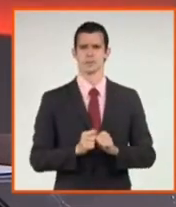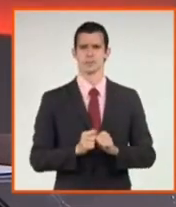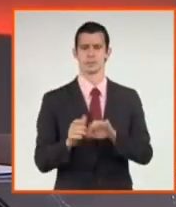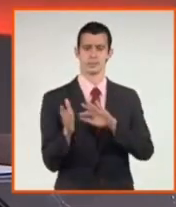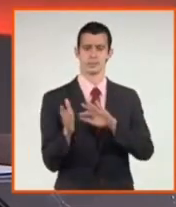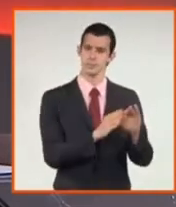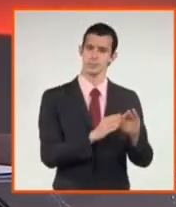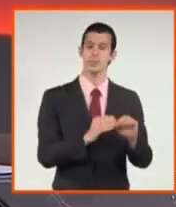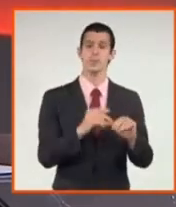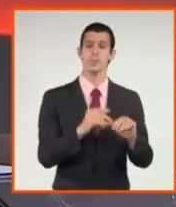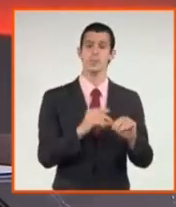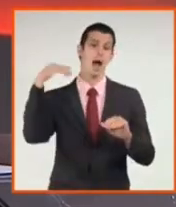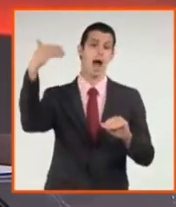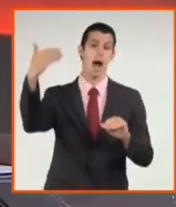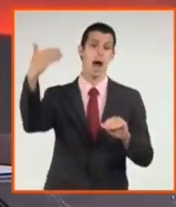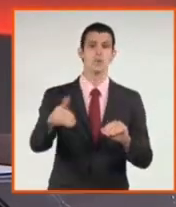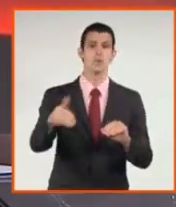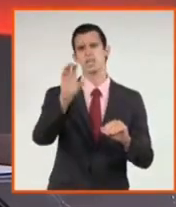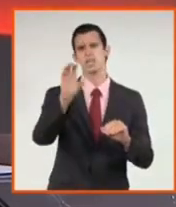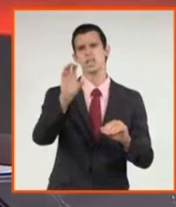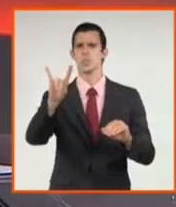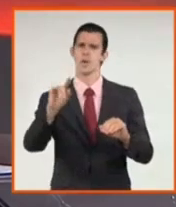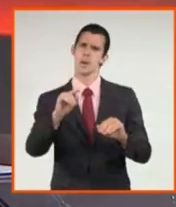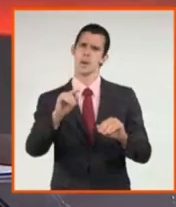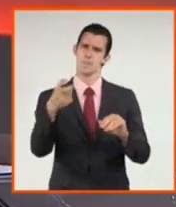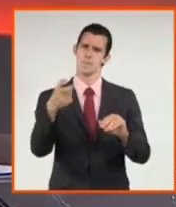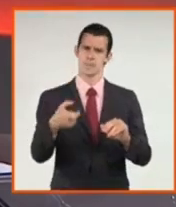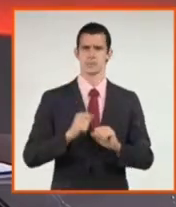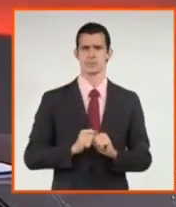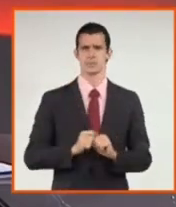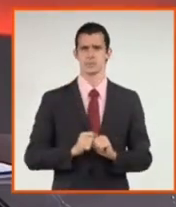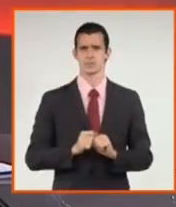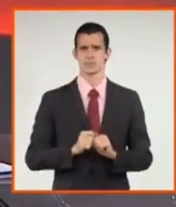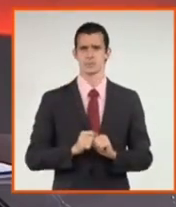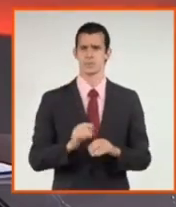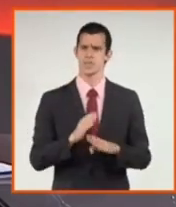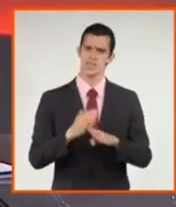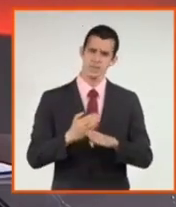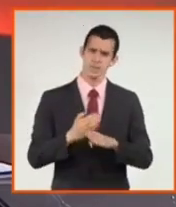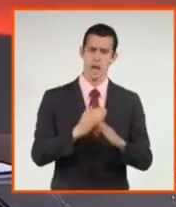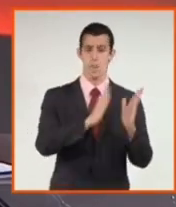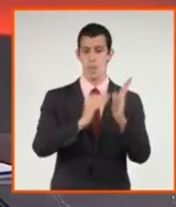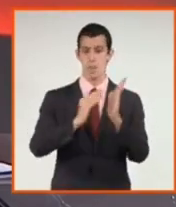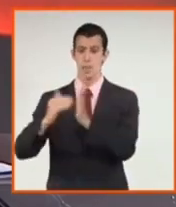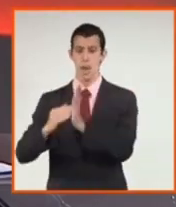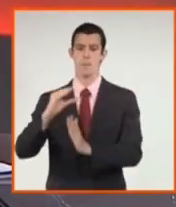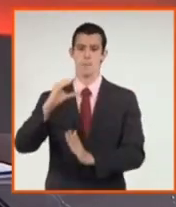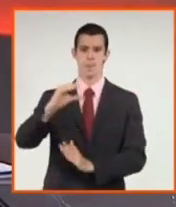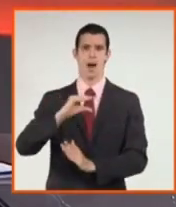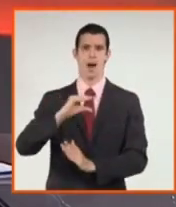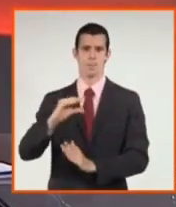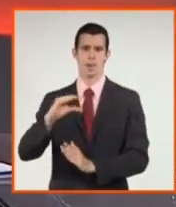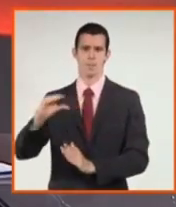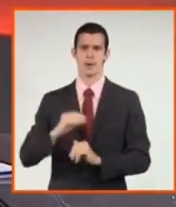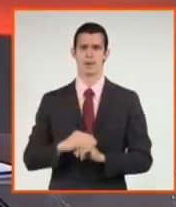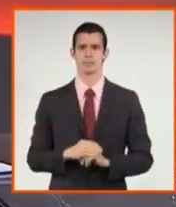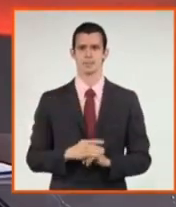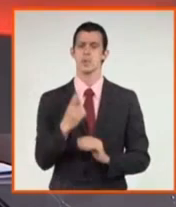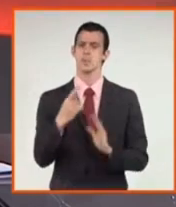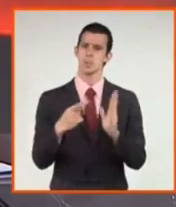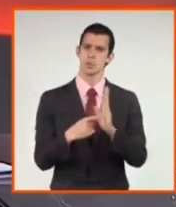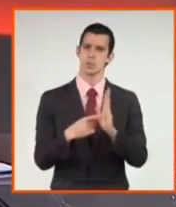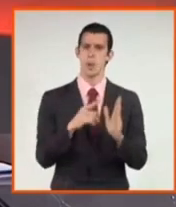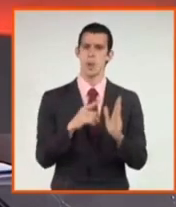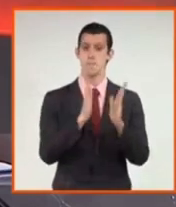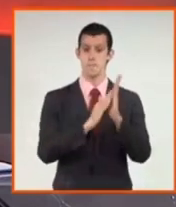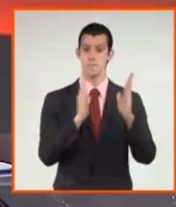que tenga un consumo de 700 kilos mensuales se ahorra en el en el mes mil 175 sv